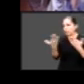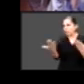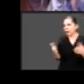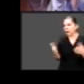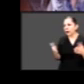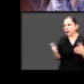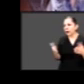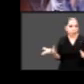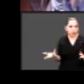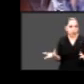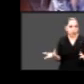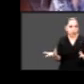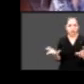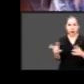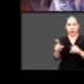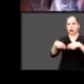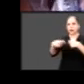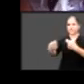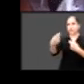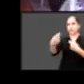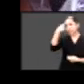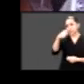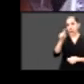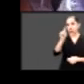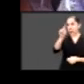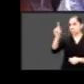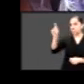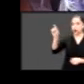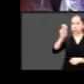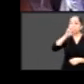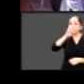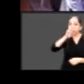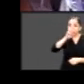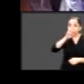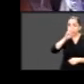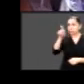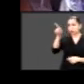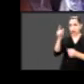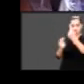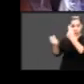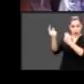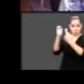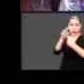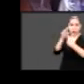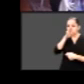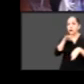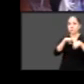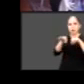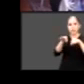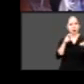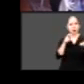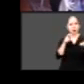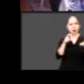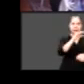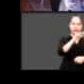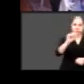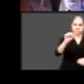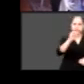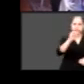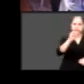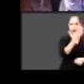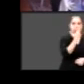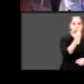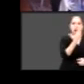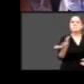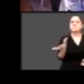cuyas madres no están integrados en el no están insertadas formalmente en el espacio laboral y bueno todos